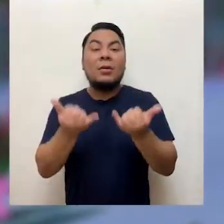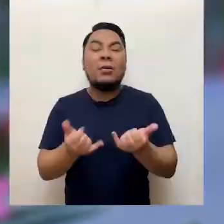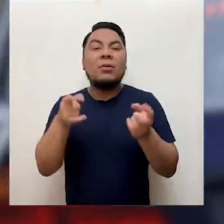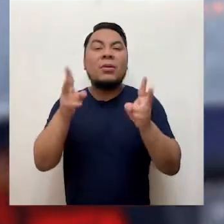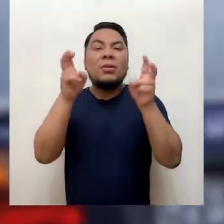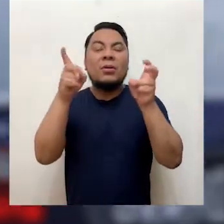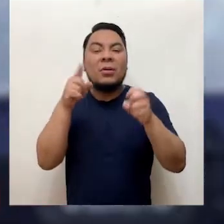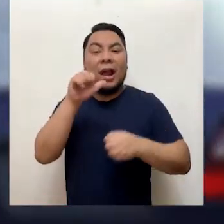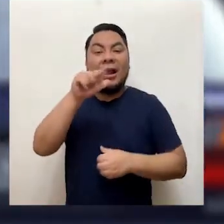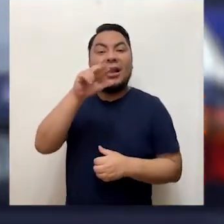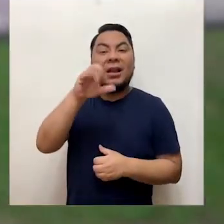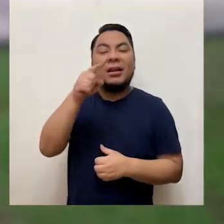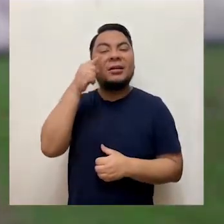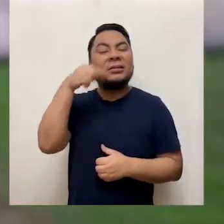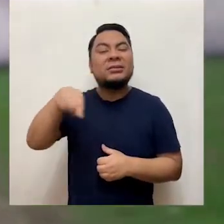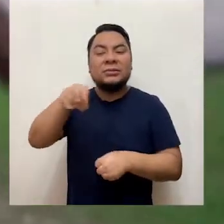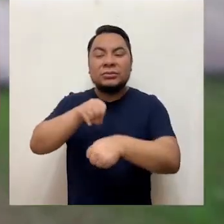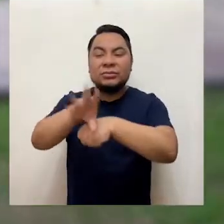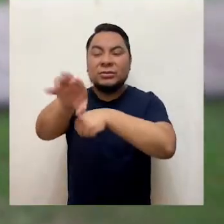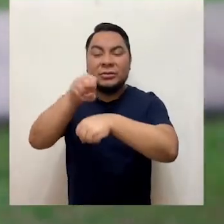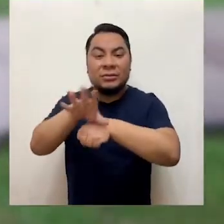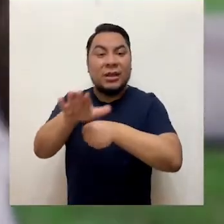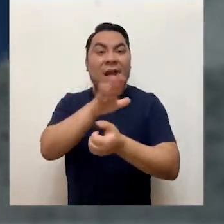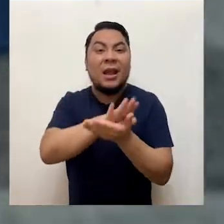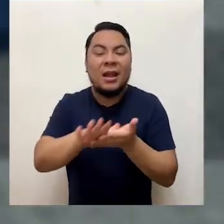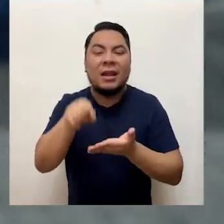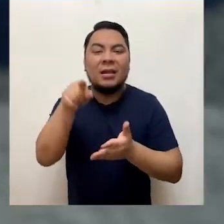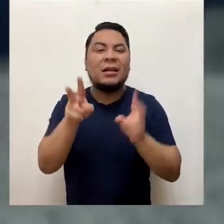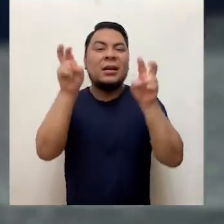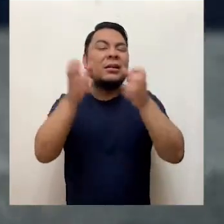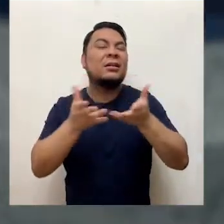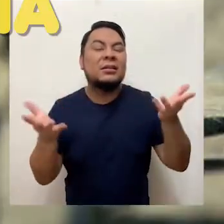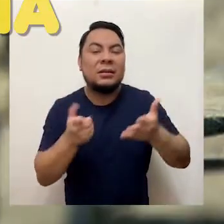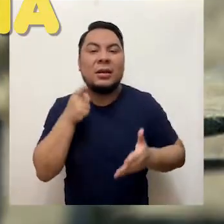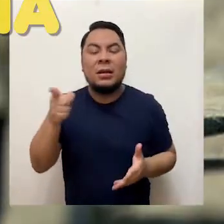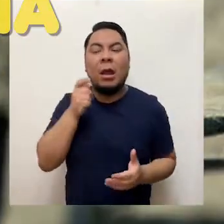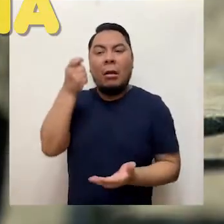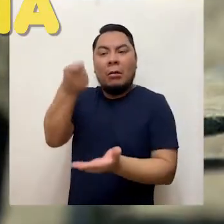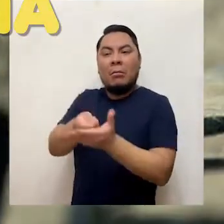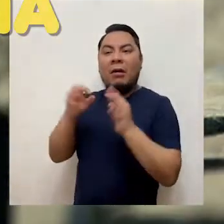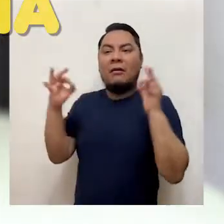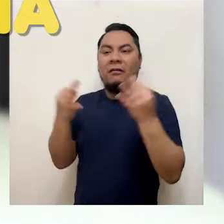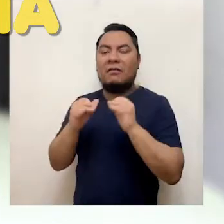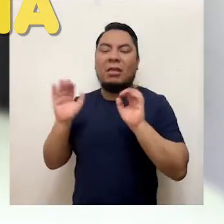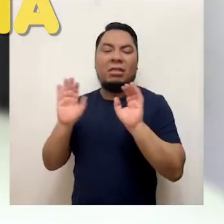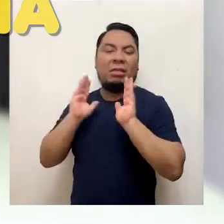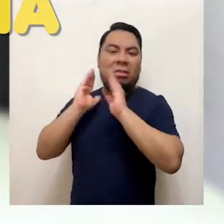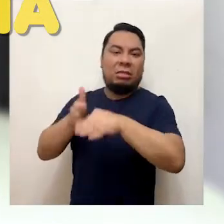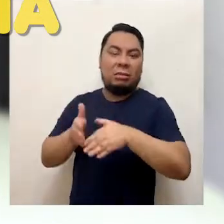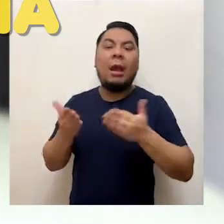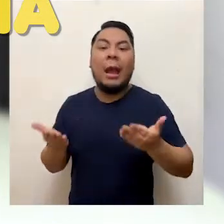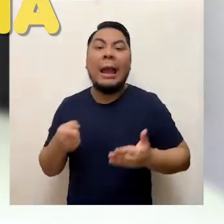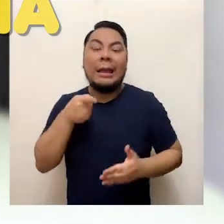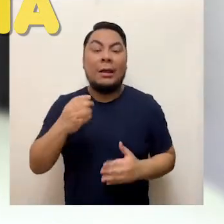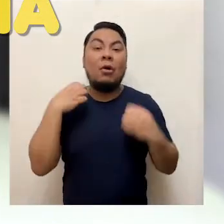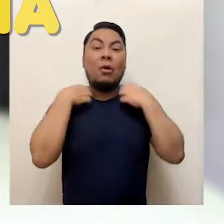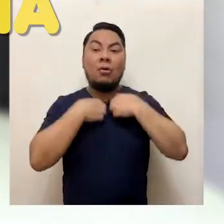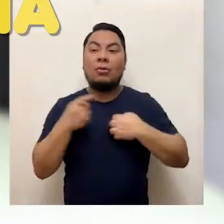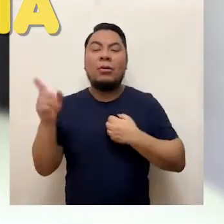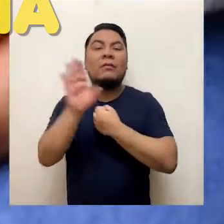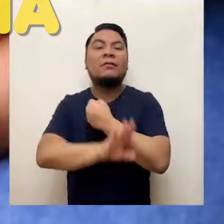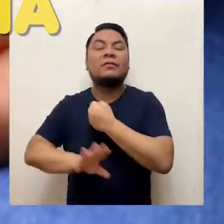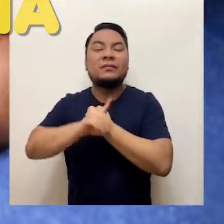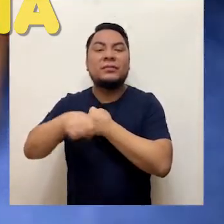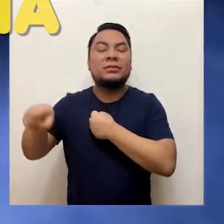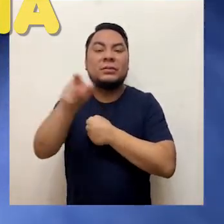Hoy, en el consultorio Alegra, asesoría legal gratuita, abordaremos el tema omisión a la asistencia familiar con el doctor Sergio Jung,